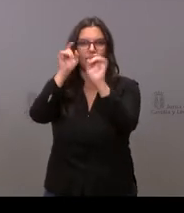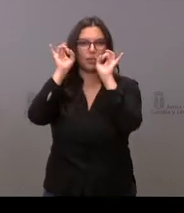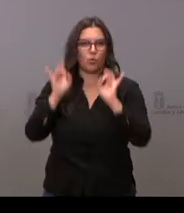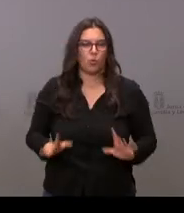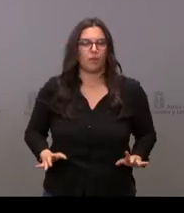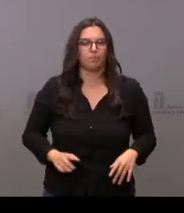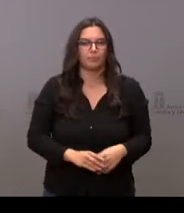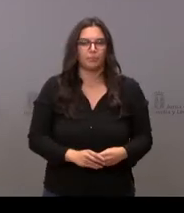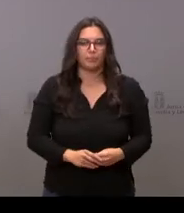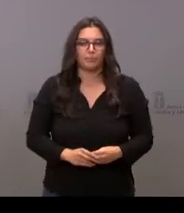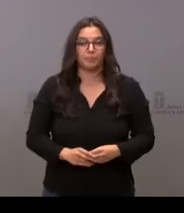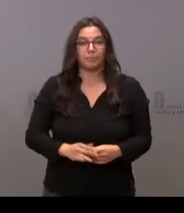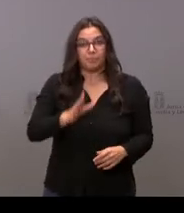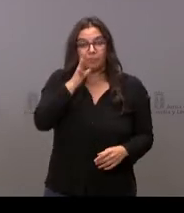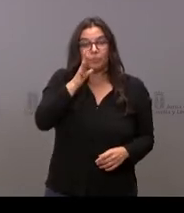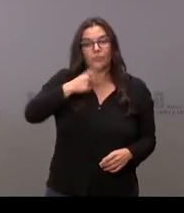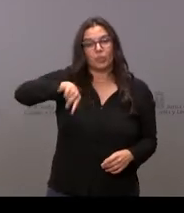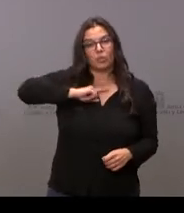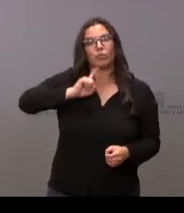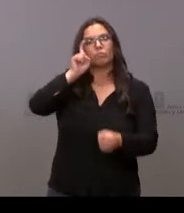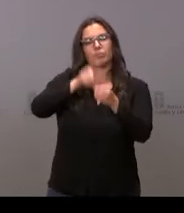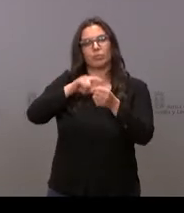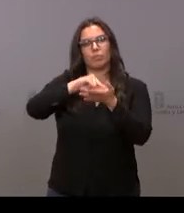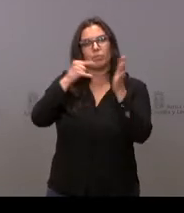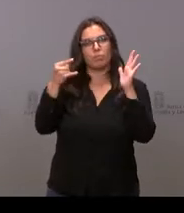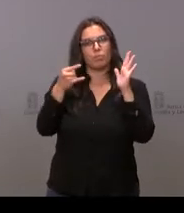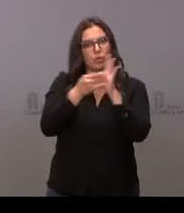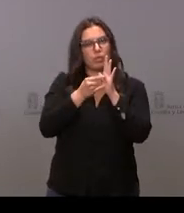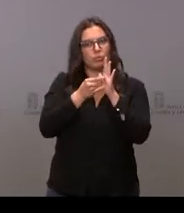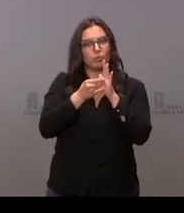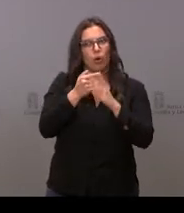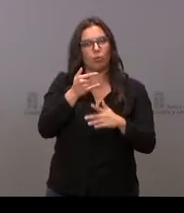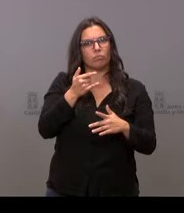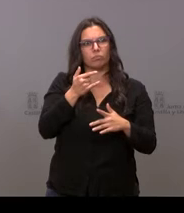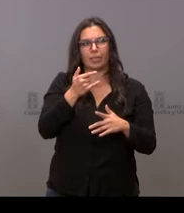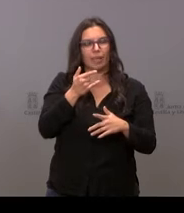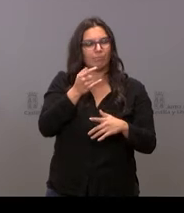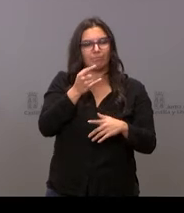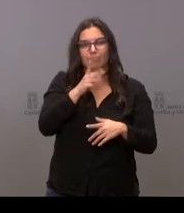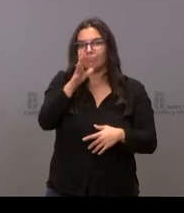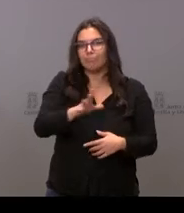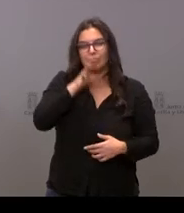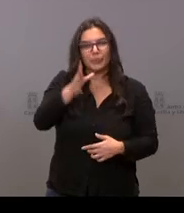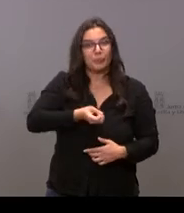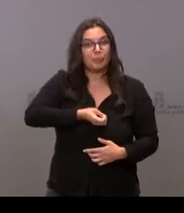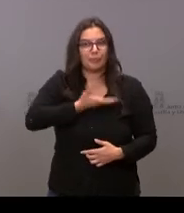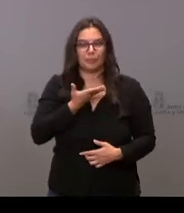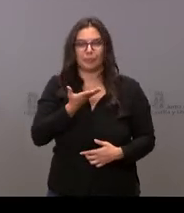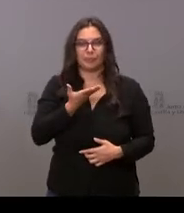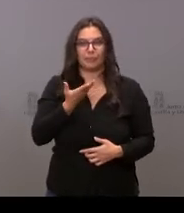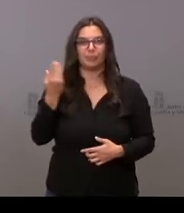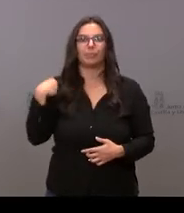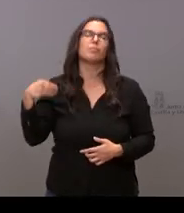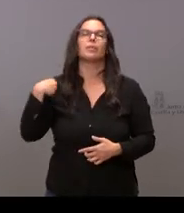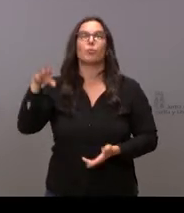por eso nosotros vamos a participar en un proyecto verdaderamente apasionante que es el centro agronómico